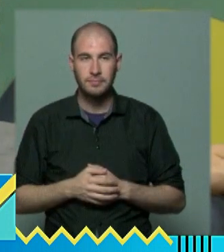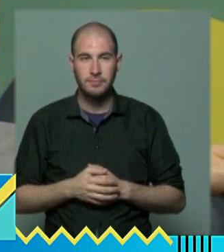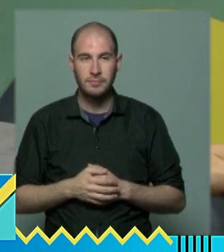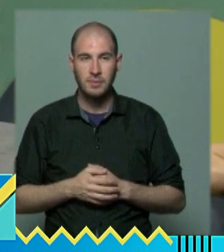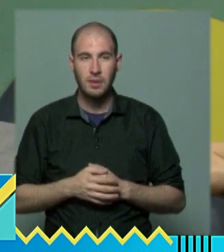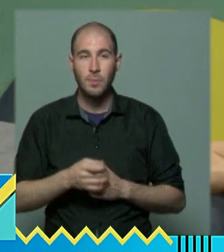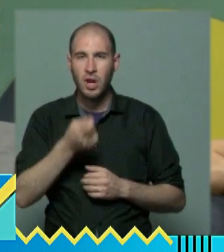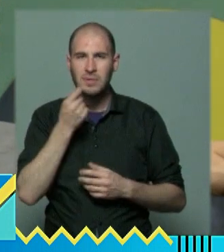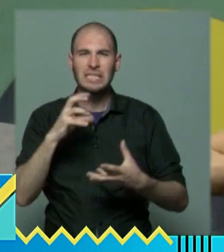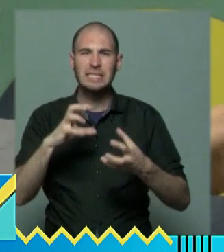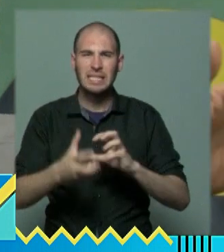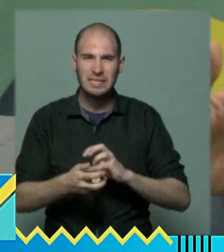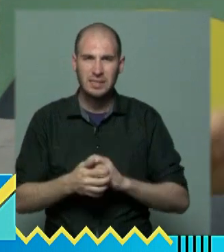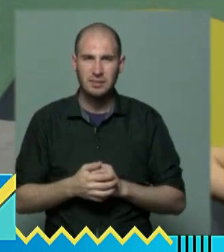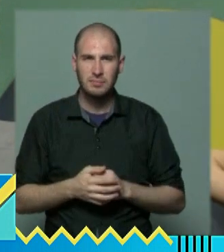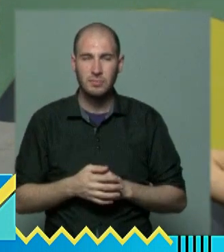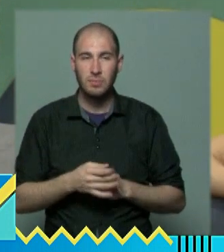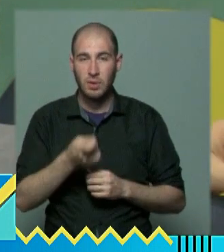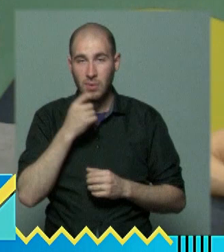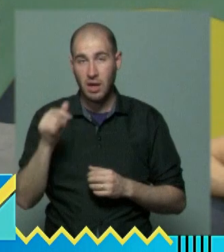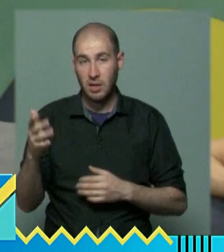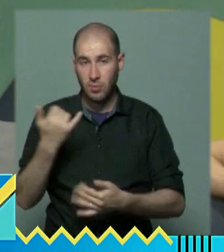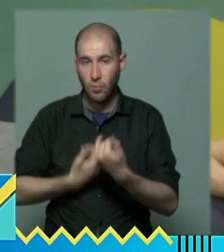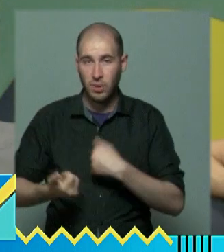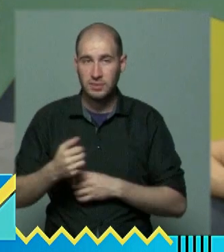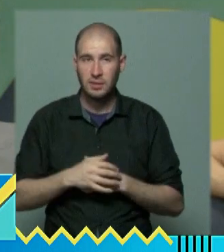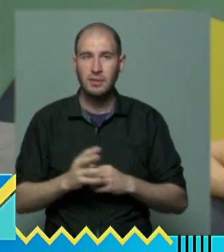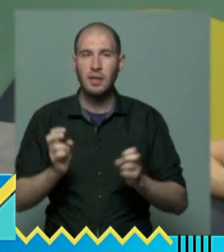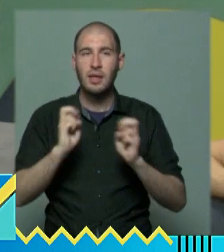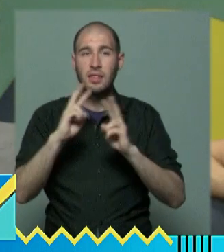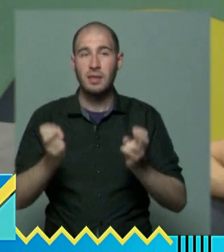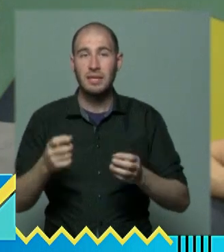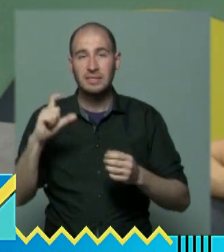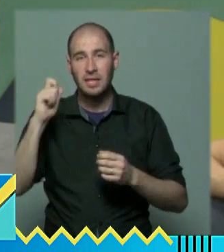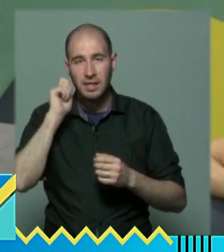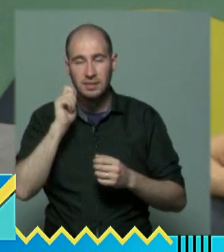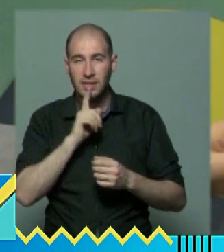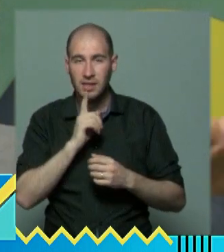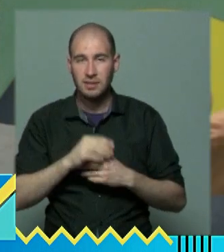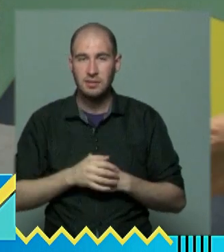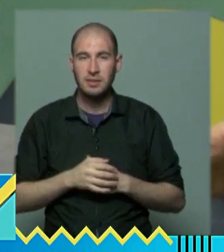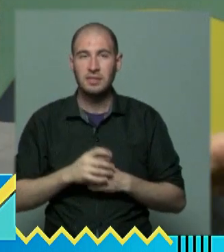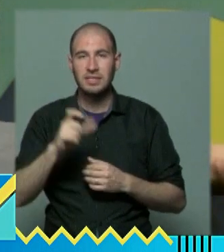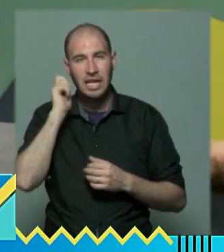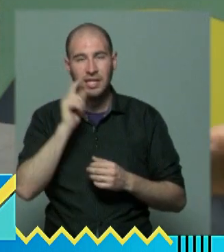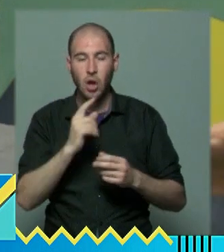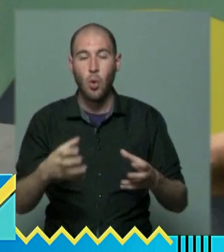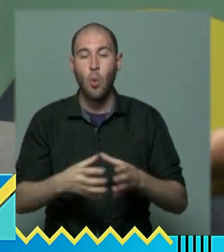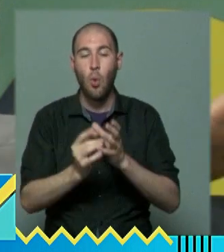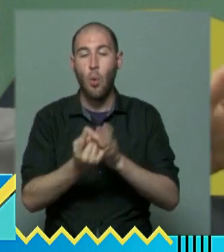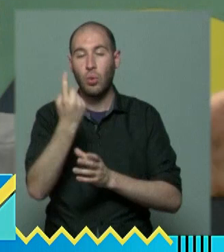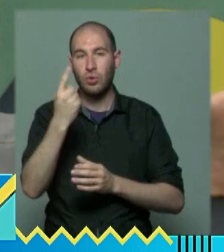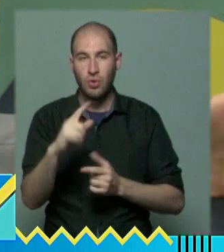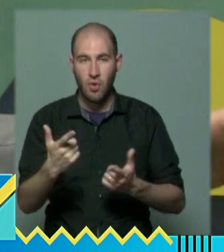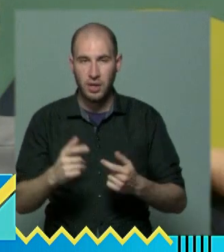Cuando hay crisis, como por ejemplo la que está refiriendo Sergio respecto a la CGT, es decir, no hay una CGT unificada que maneje